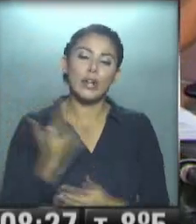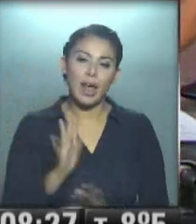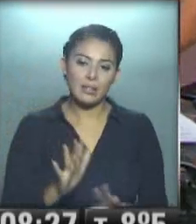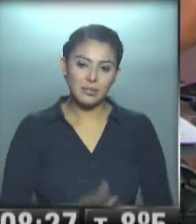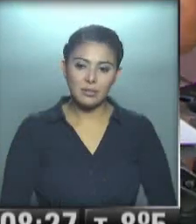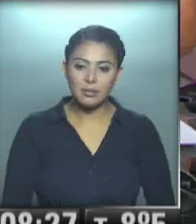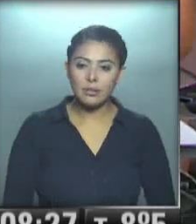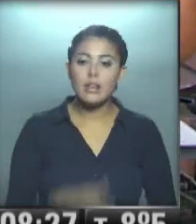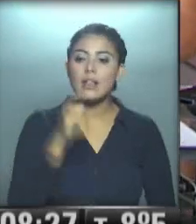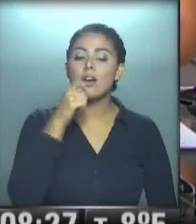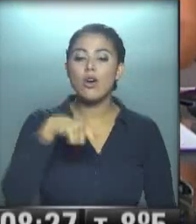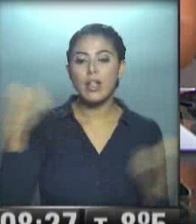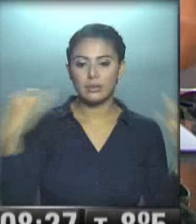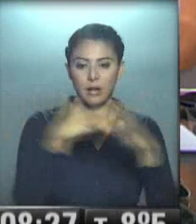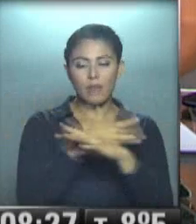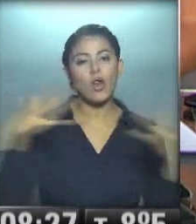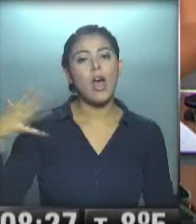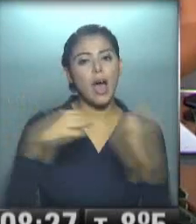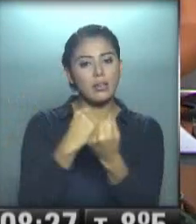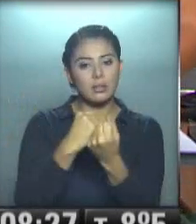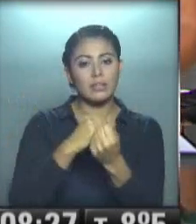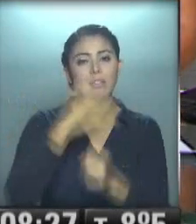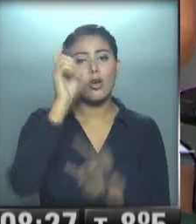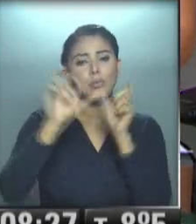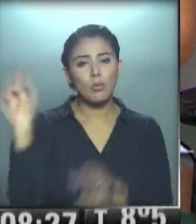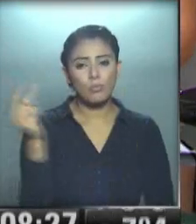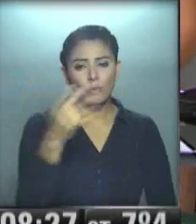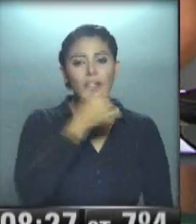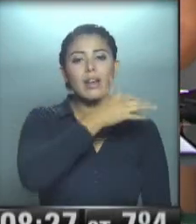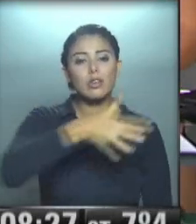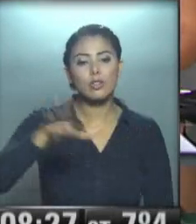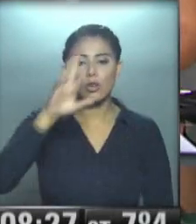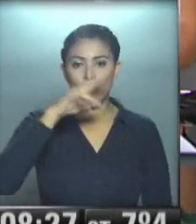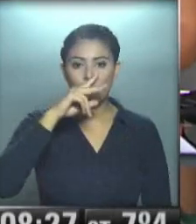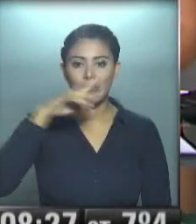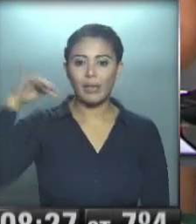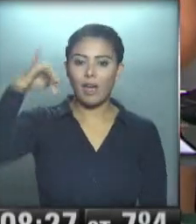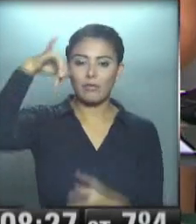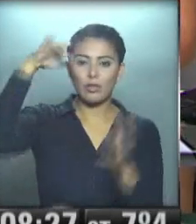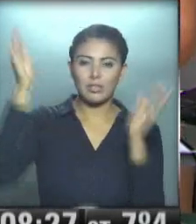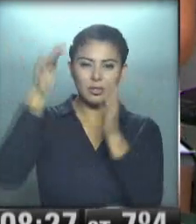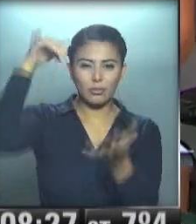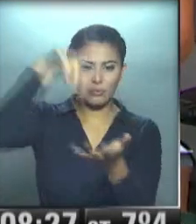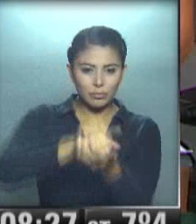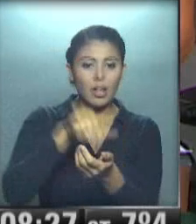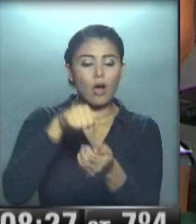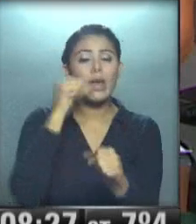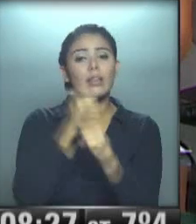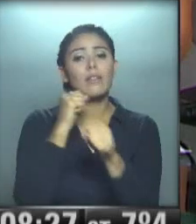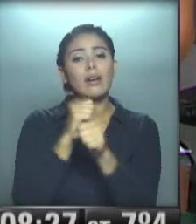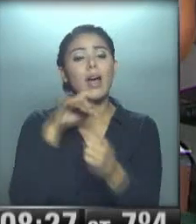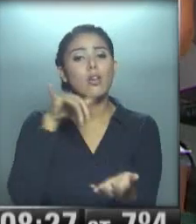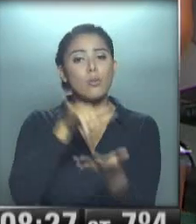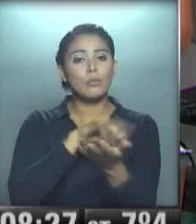eso y tras el trágico accidente que cobró la vida de cinco personas en el río de la plata con la caída de la avioneta está trabajando en el Aeropuerto Internacional de San Fernando